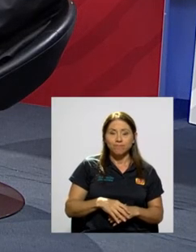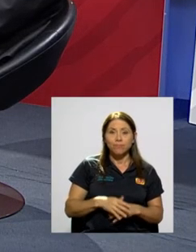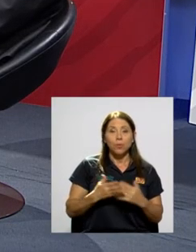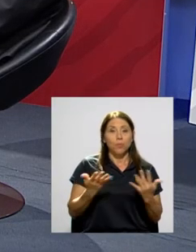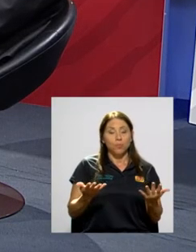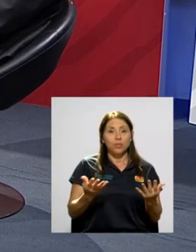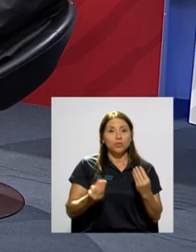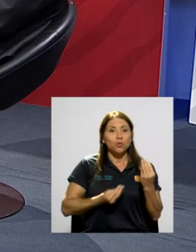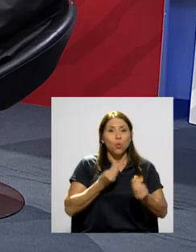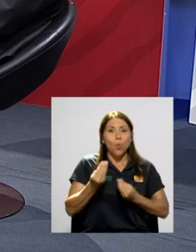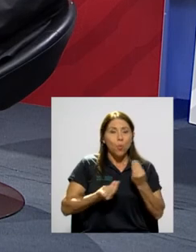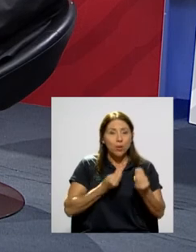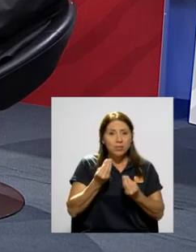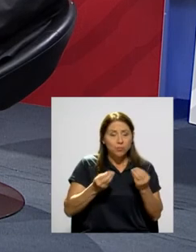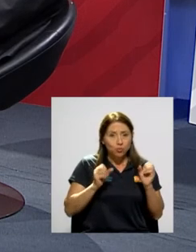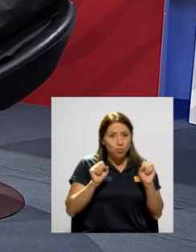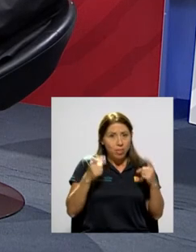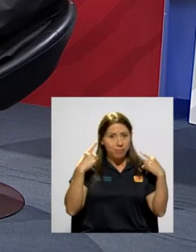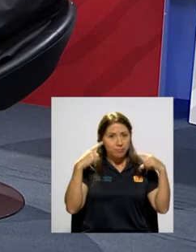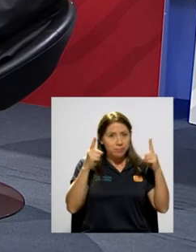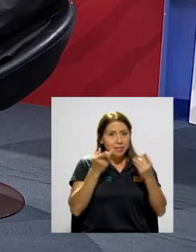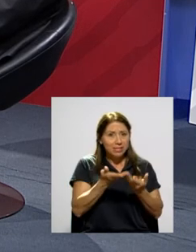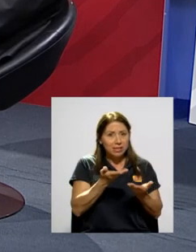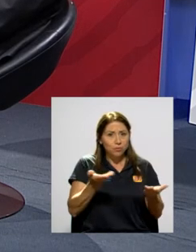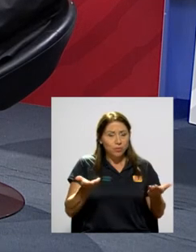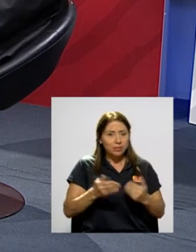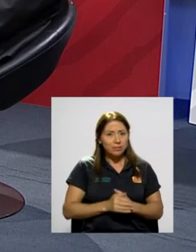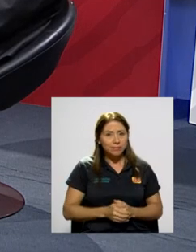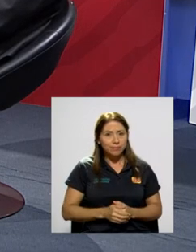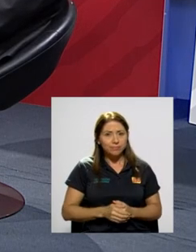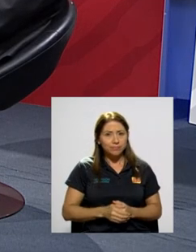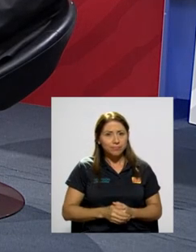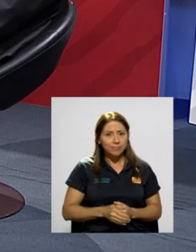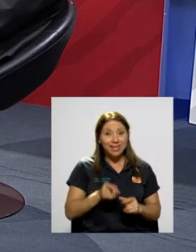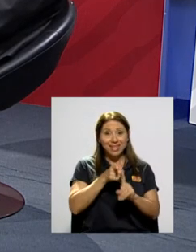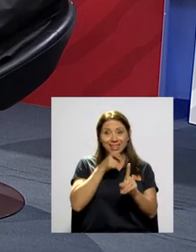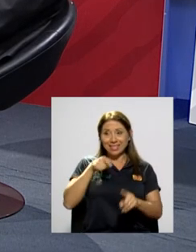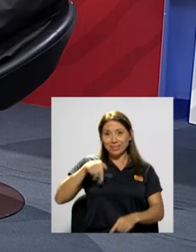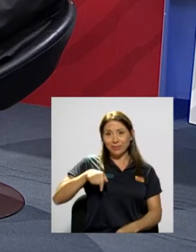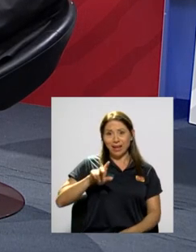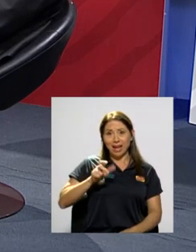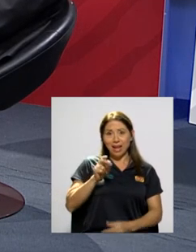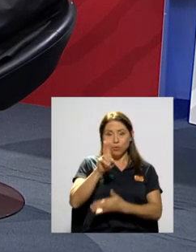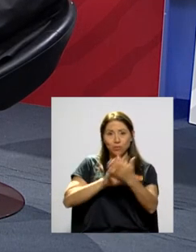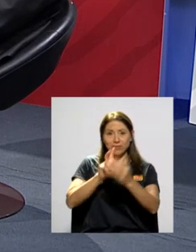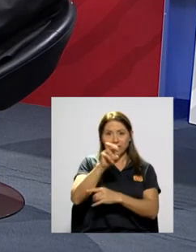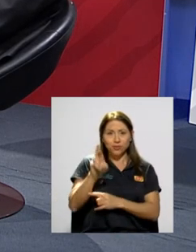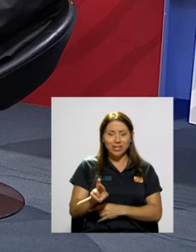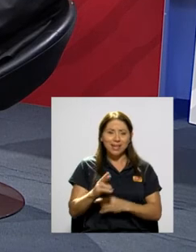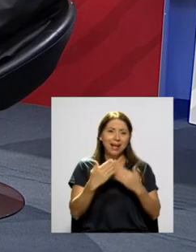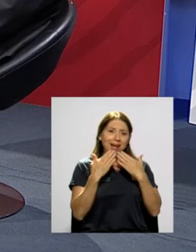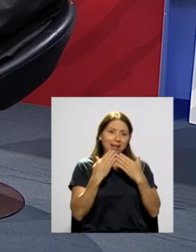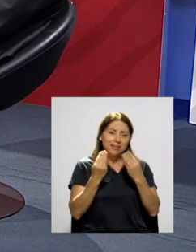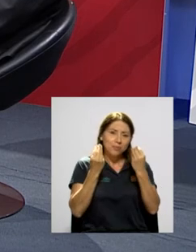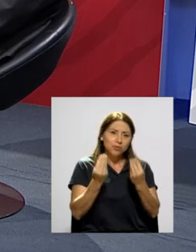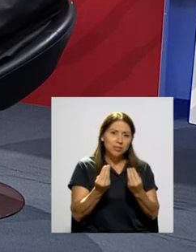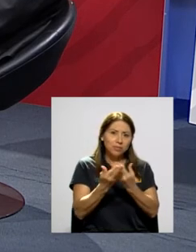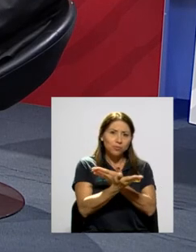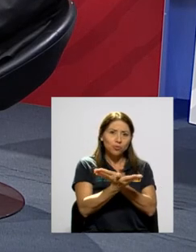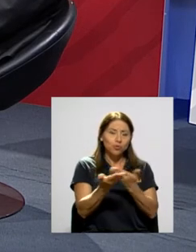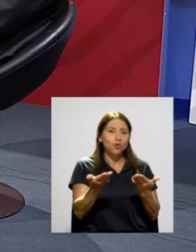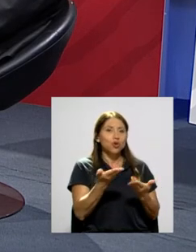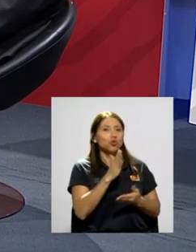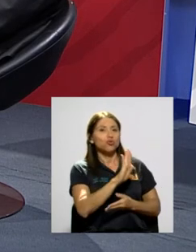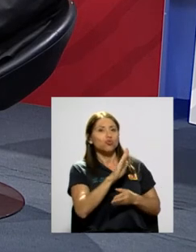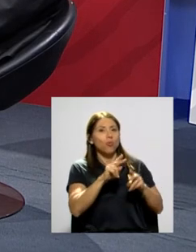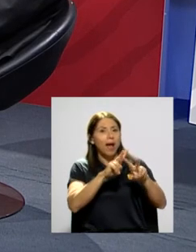Pues ¿cómo hacemos posible ese tipo de cosas, ¿no? Desde el canal de la Universidad de Costa Rica, debo agradecerles muchísimo por su análisis